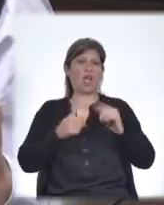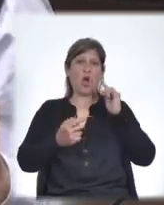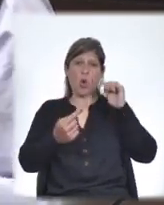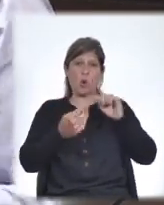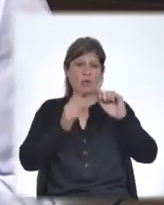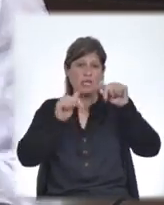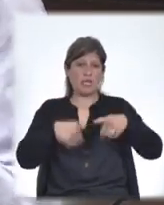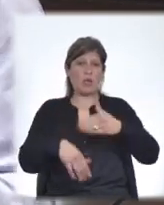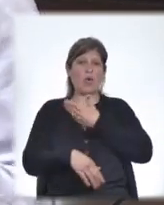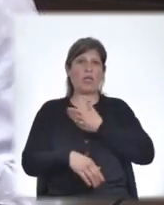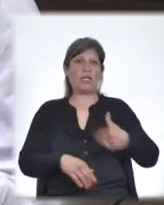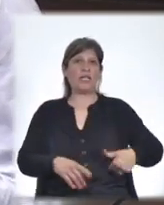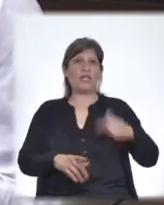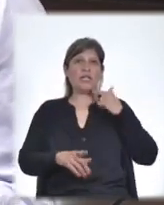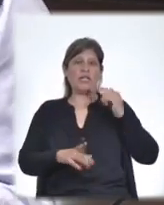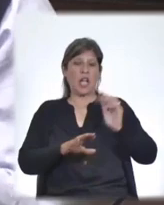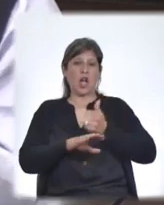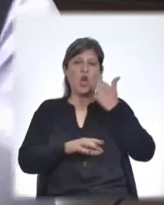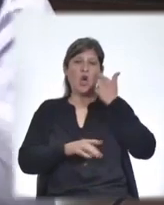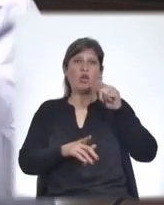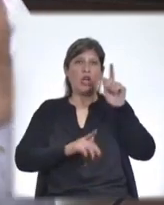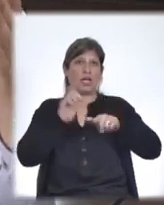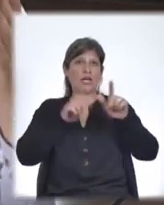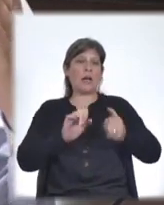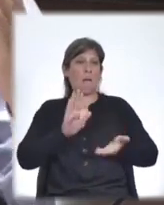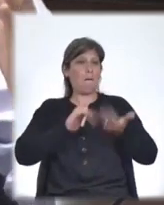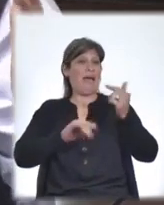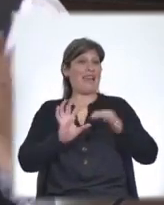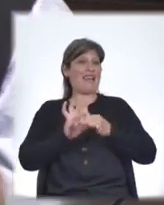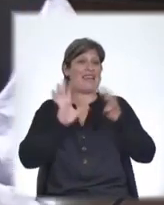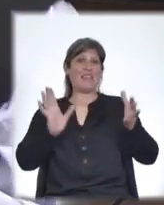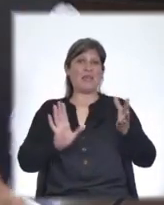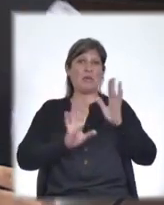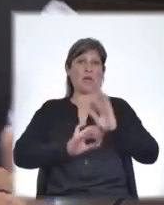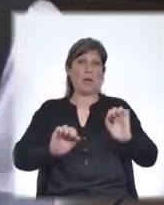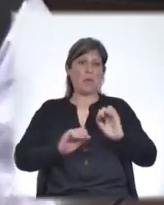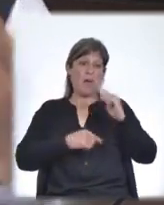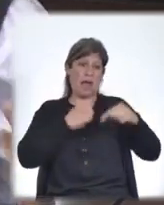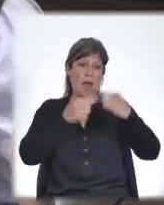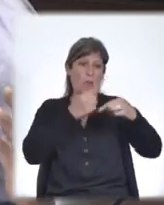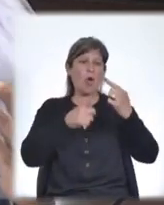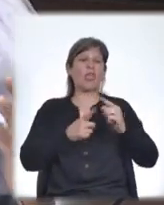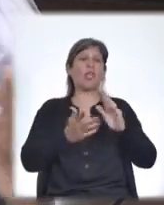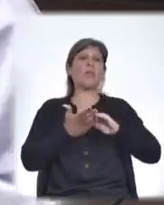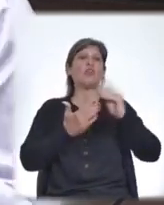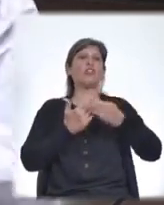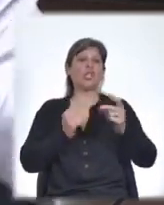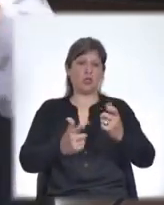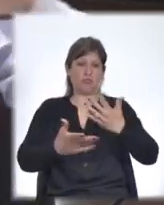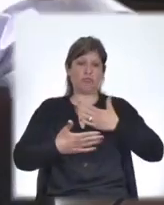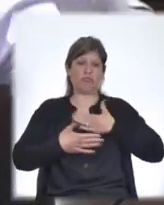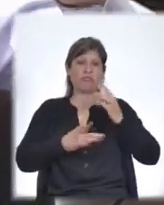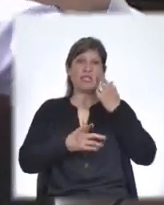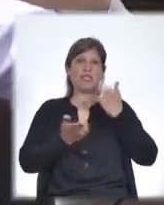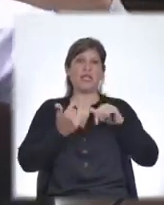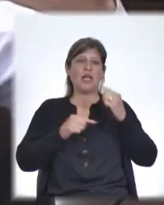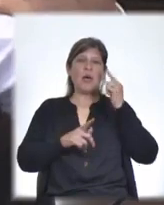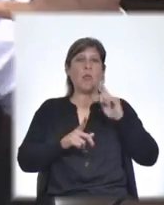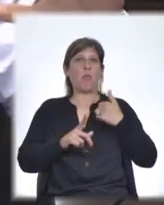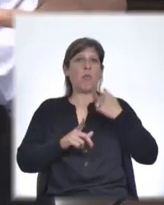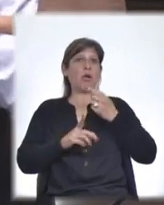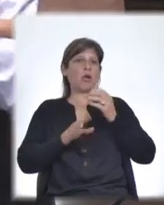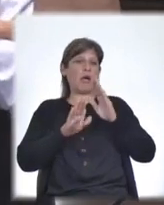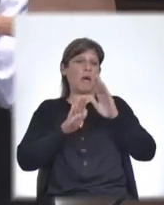este gobierno es lograr que los habitantes del país sean cada vez más libres para seguir sus propios proyectos vitales, con la menor coerción posible